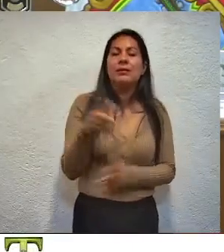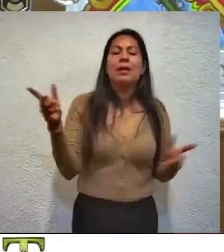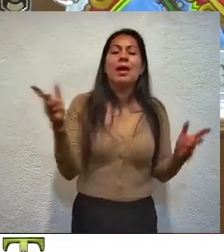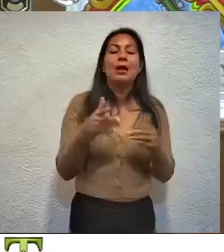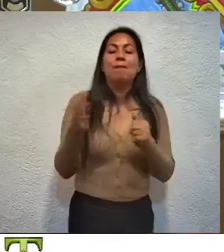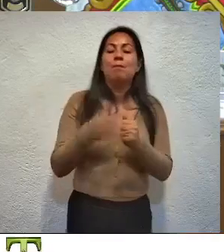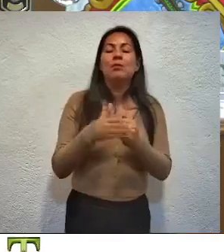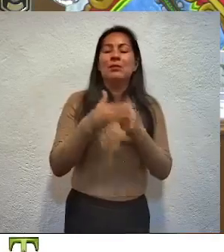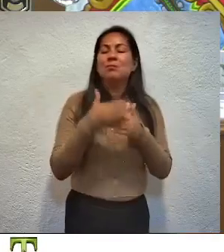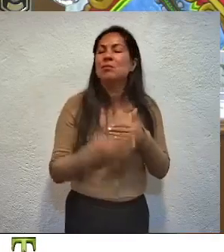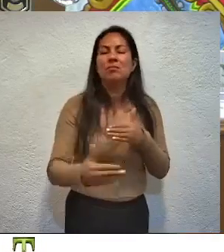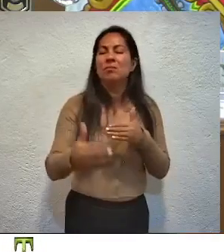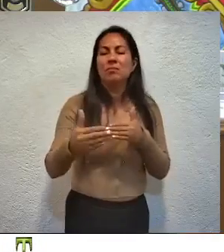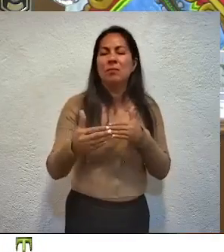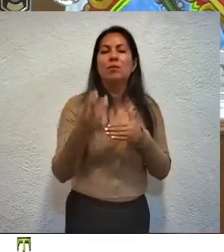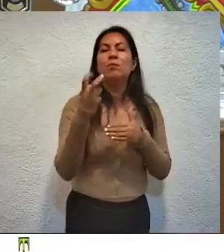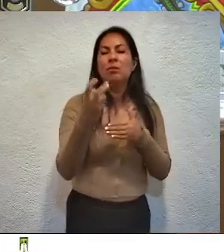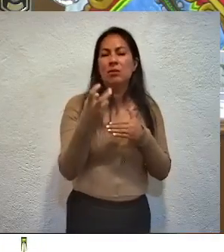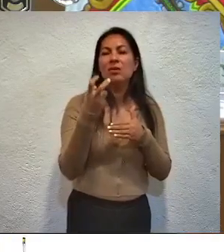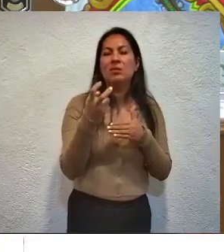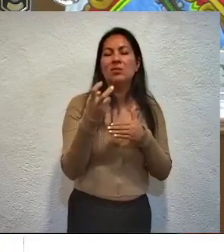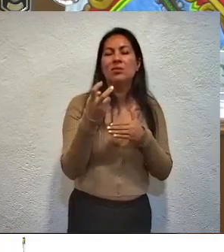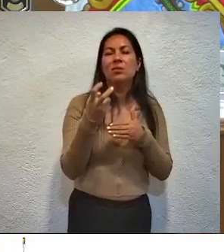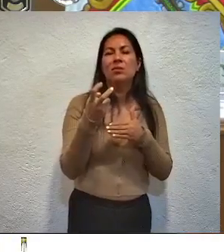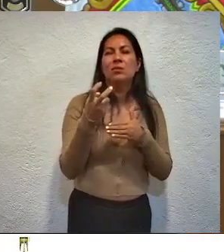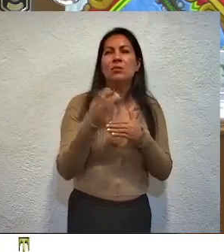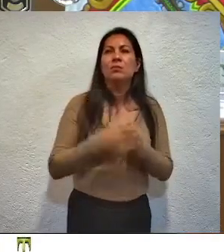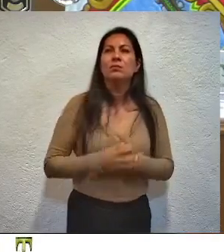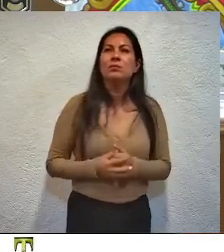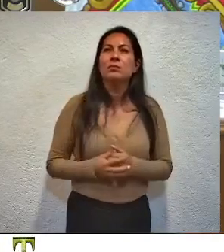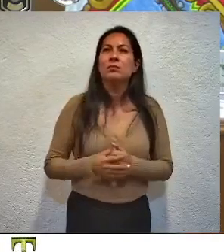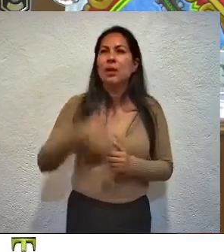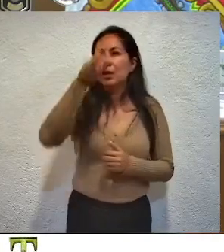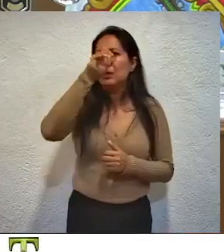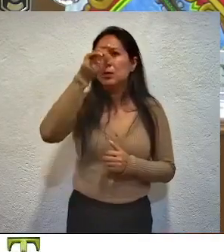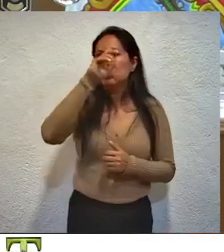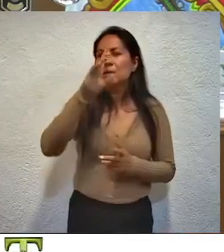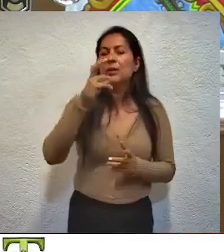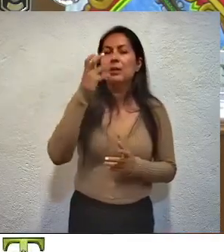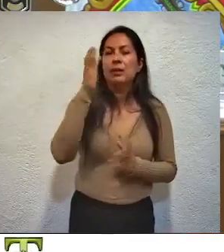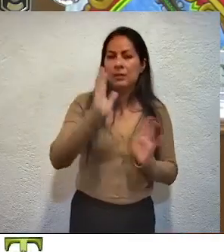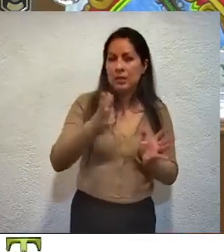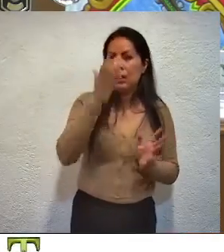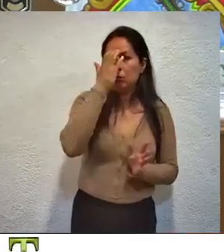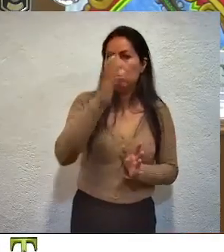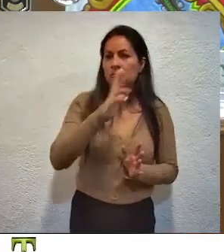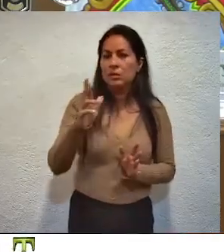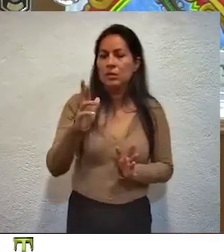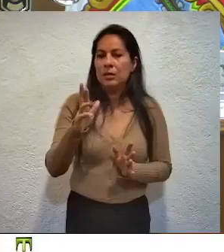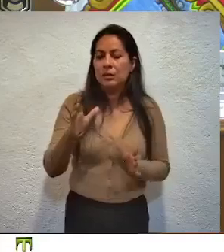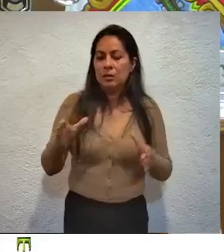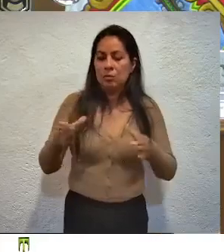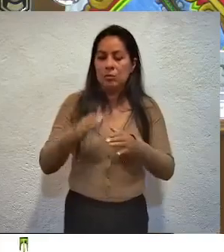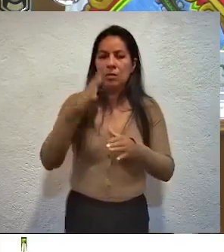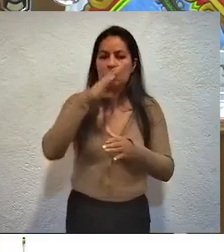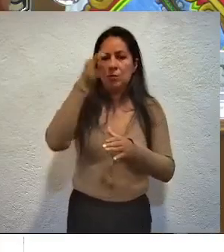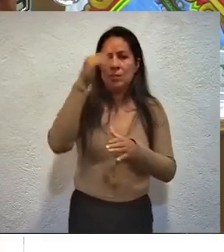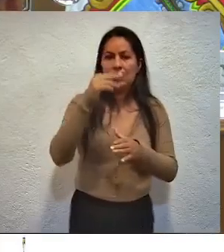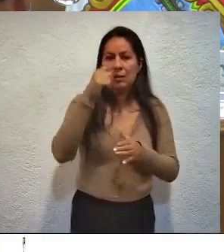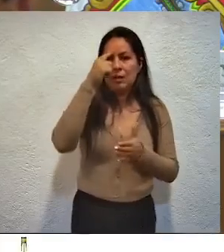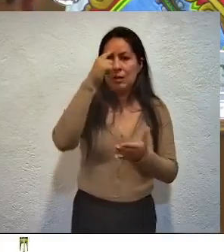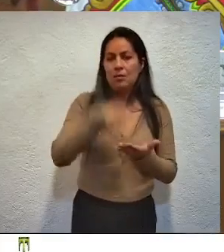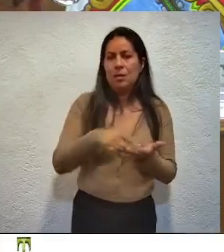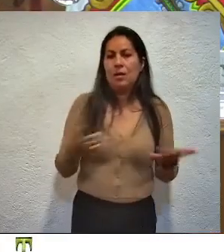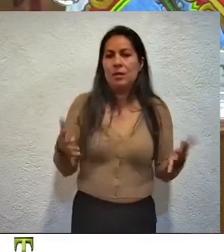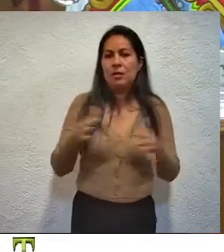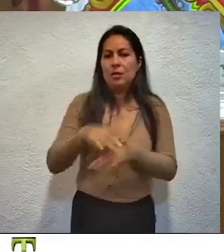celebrará próximamente. Por ello, con independencia de las tres consejerías ya reconocidas a la comunidad afromexicana para la